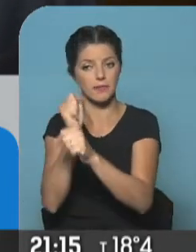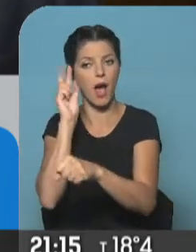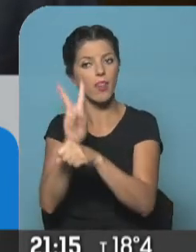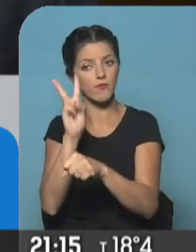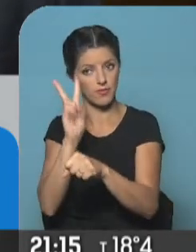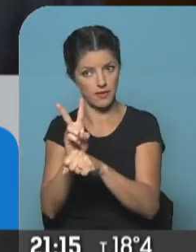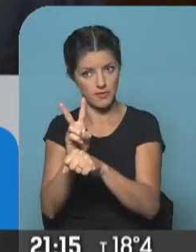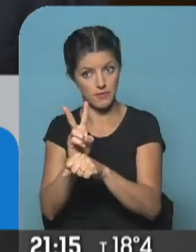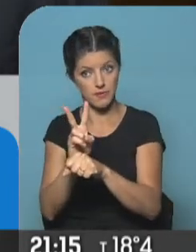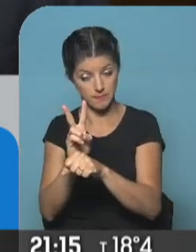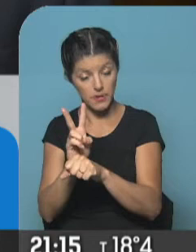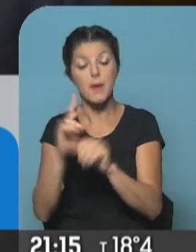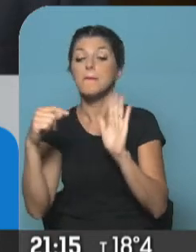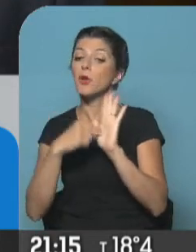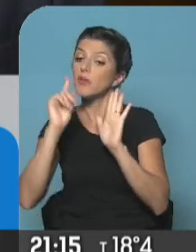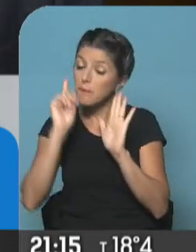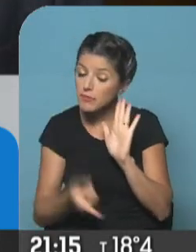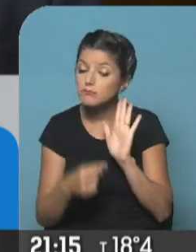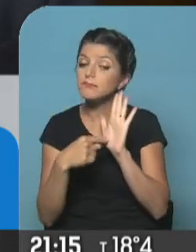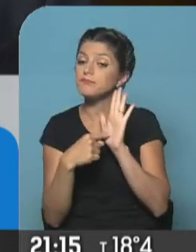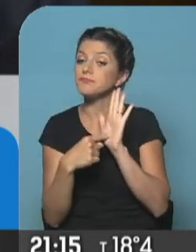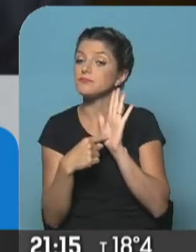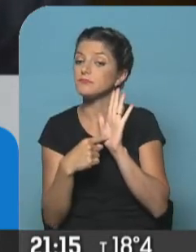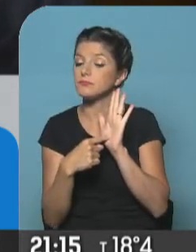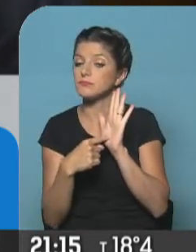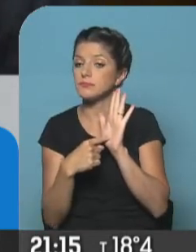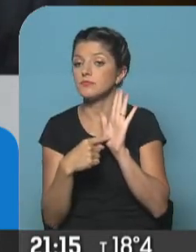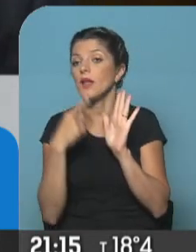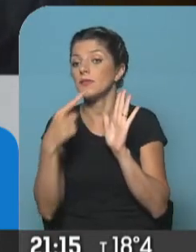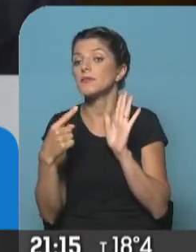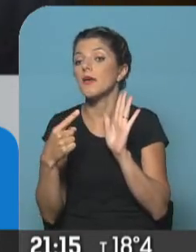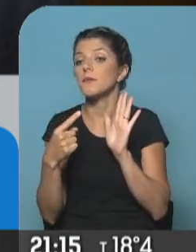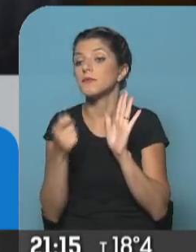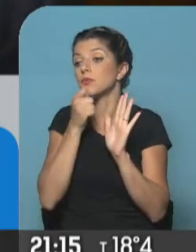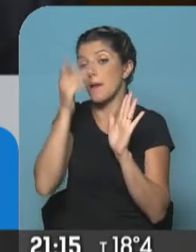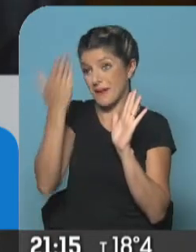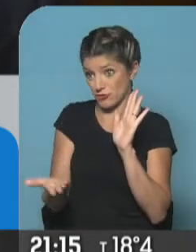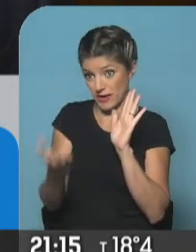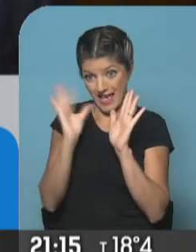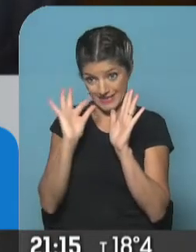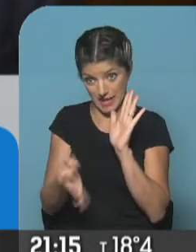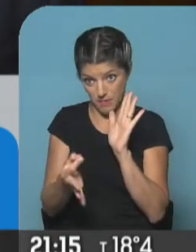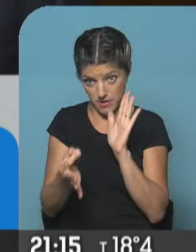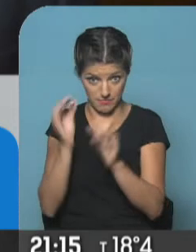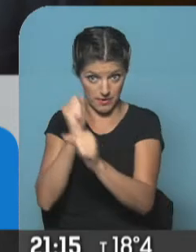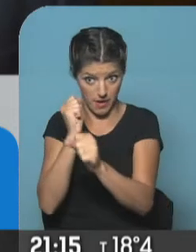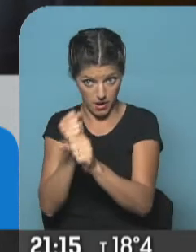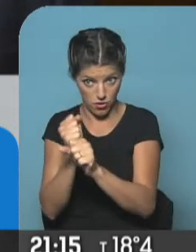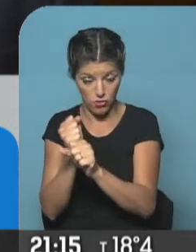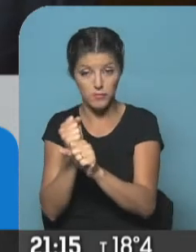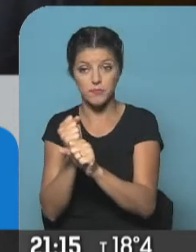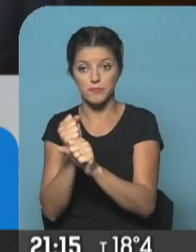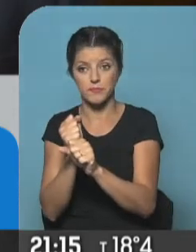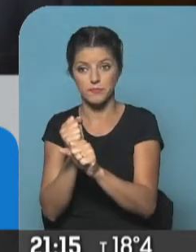tiene otra parte, que es la que establece que la previsibilidad para el empleador. Es decir, el empleador sabe, y eso es lo que previó en su momento el legislador allá